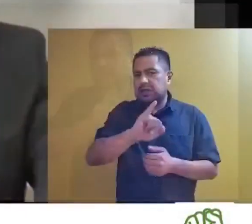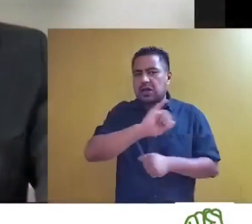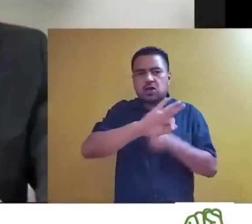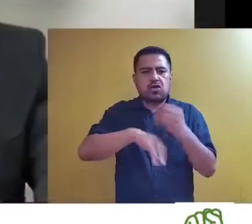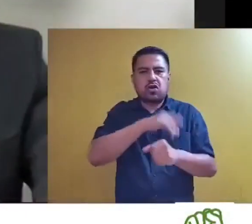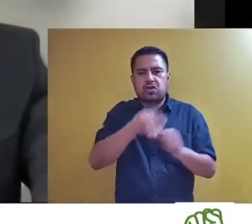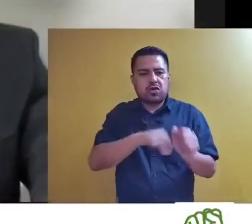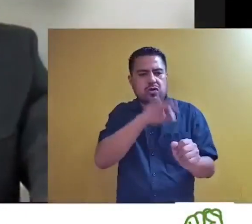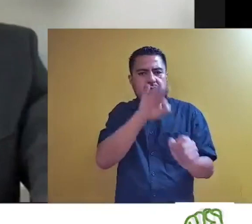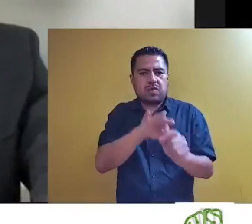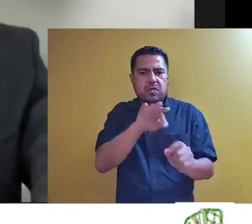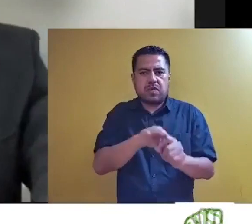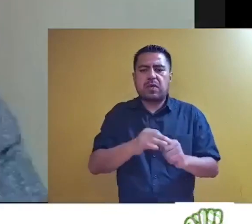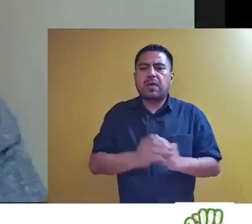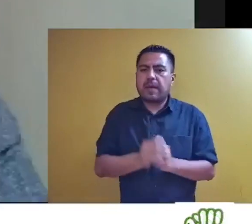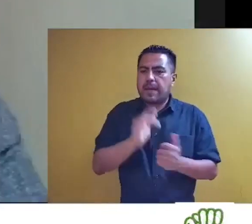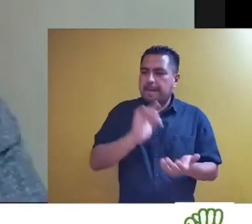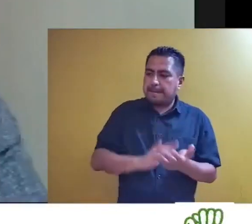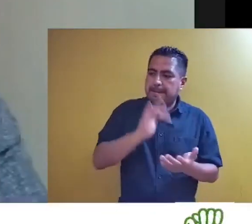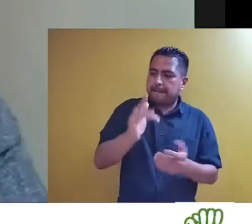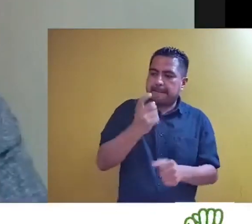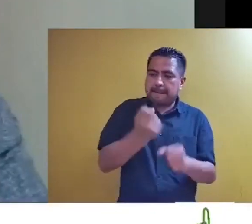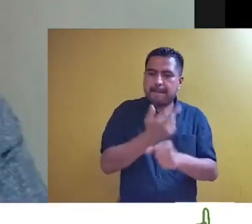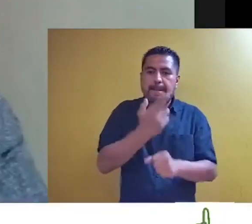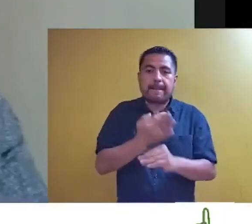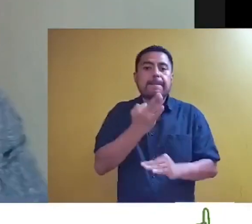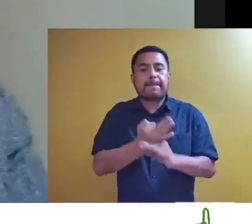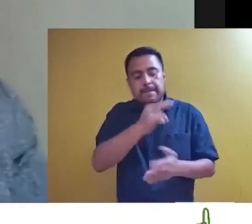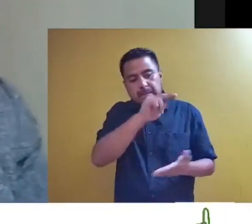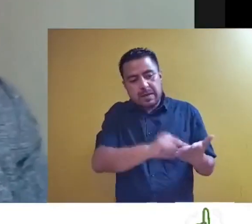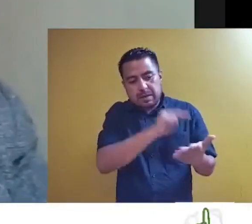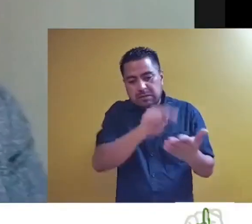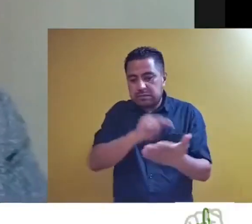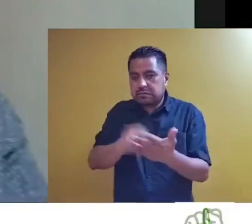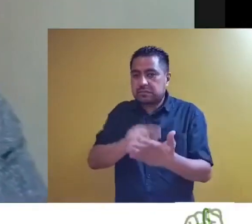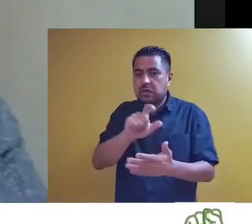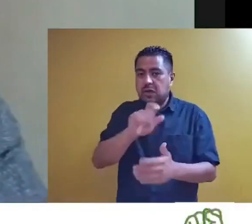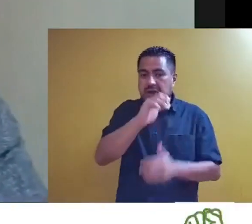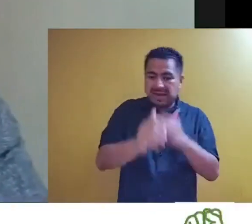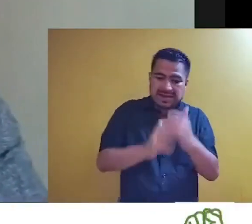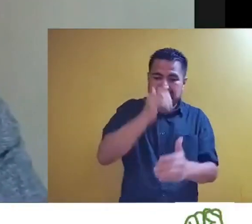de votos. Gracias, secretario. Sírvase recabar las firmas a la